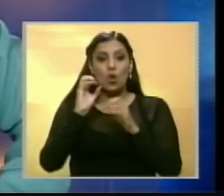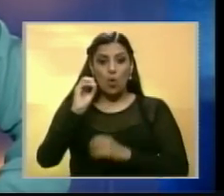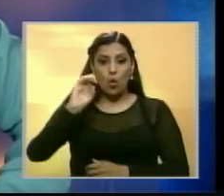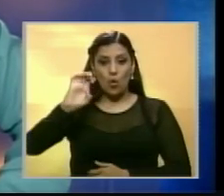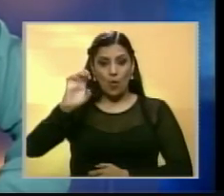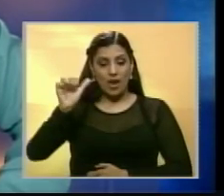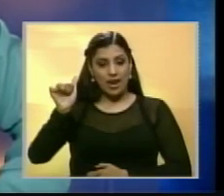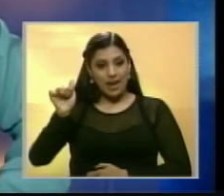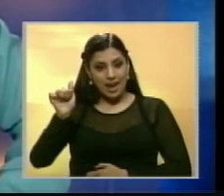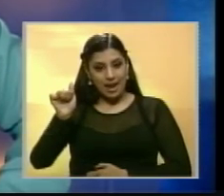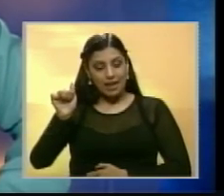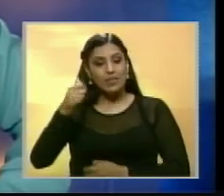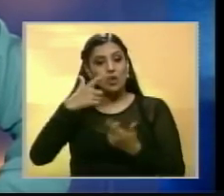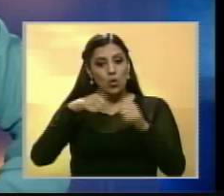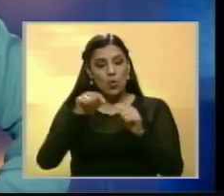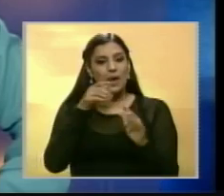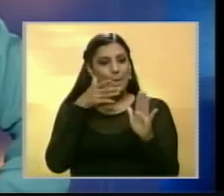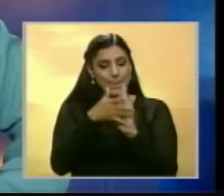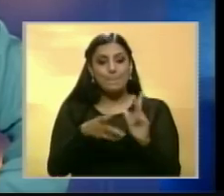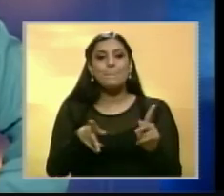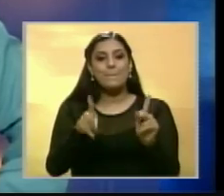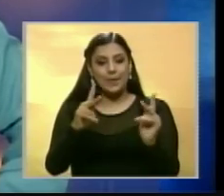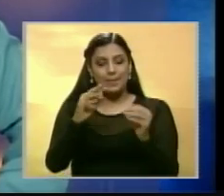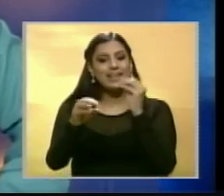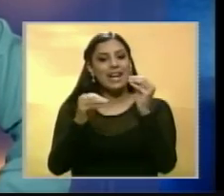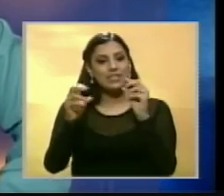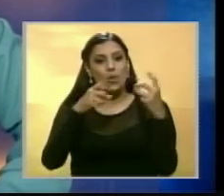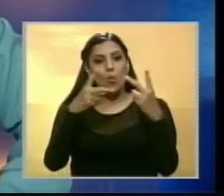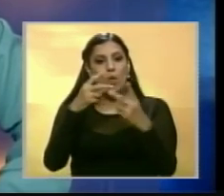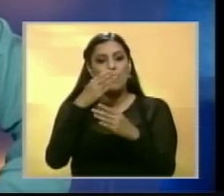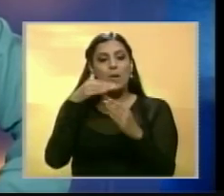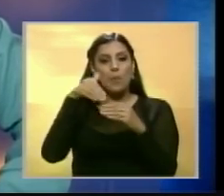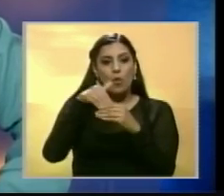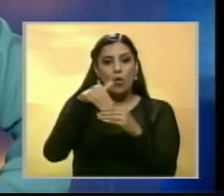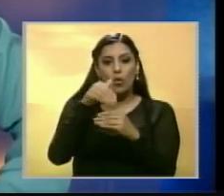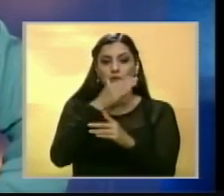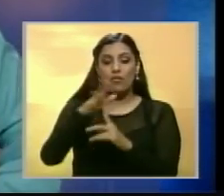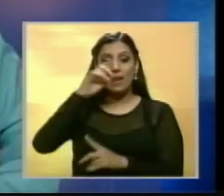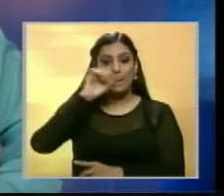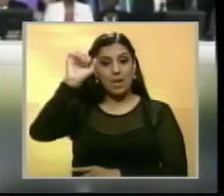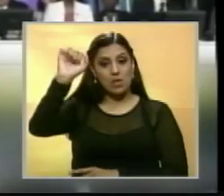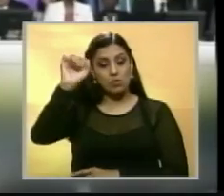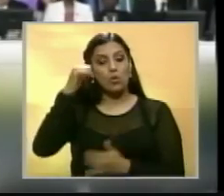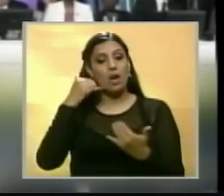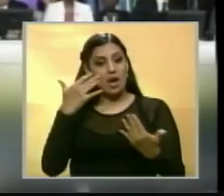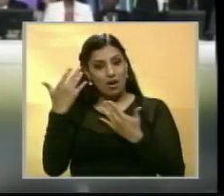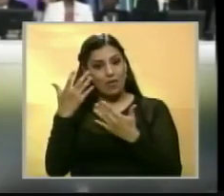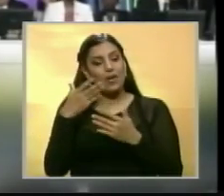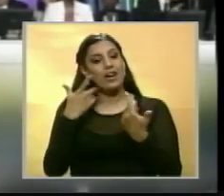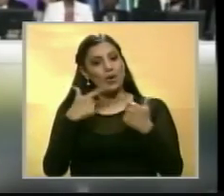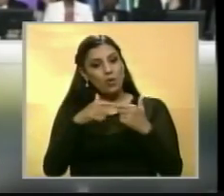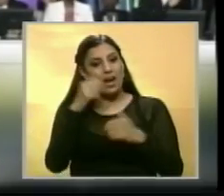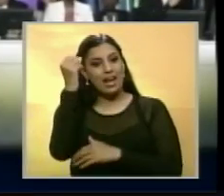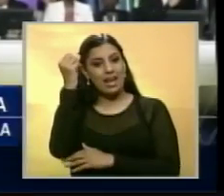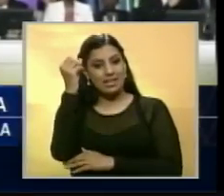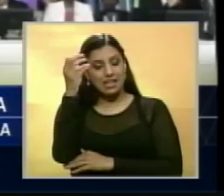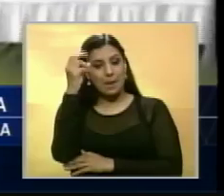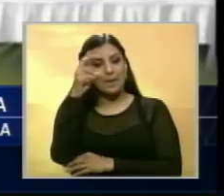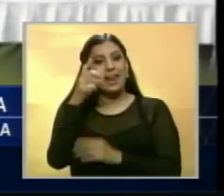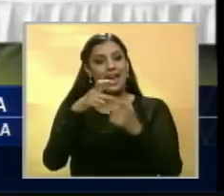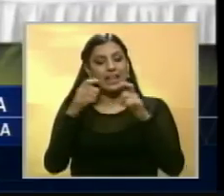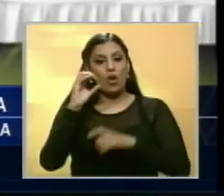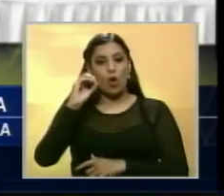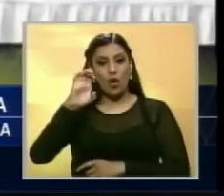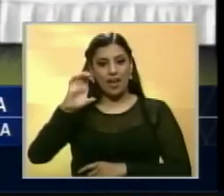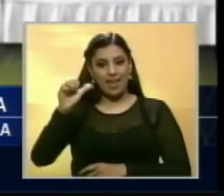Organización de Estados Americanos, Luis Almagro, de permitir la realización de un referéndum revocatorio en Venezuela. Durante su intervención en la Asamblea General de la